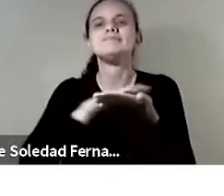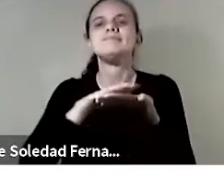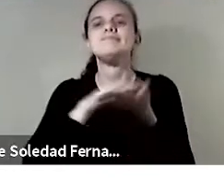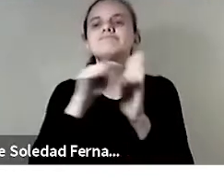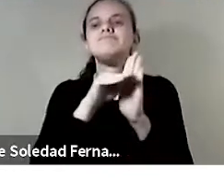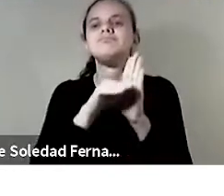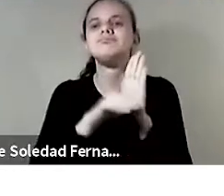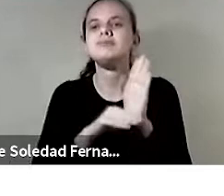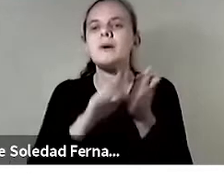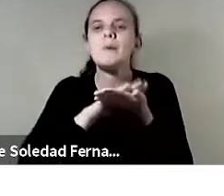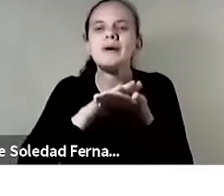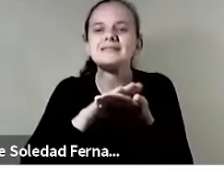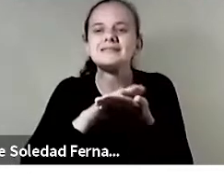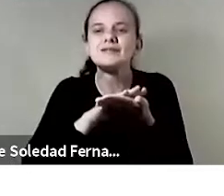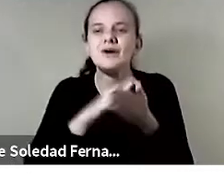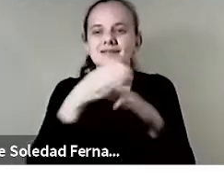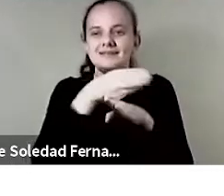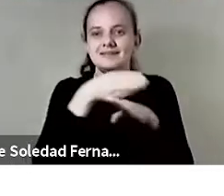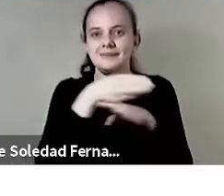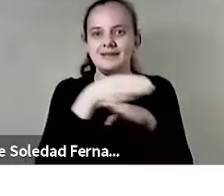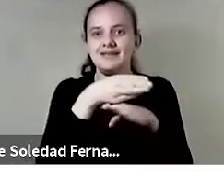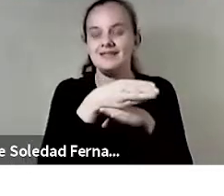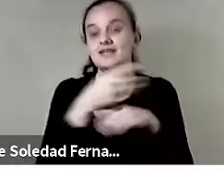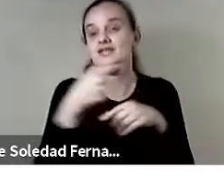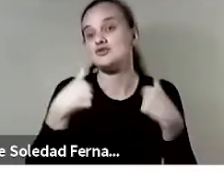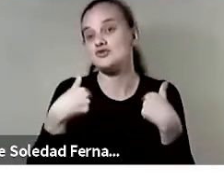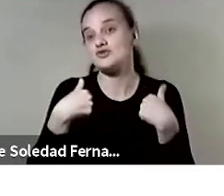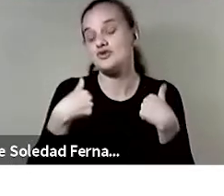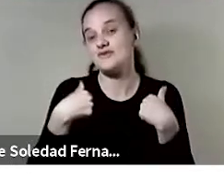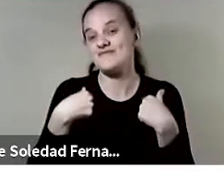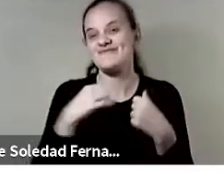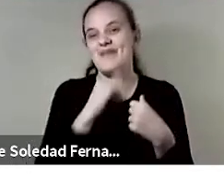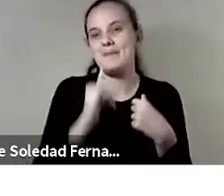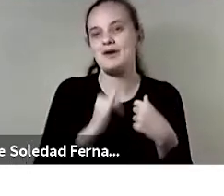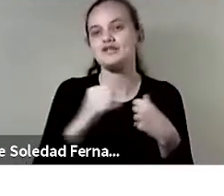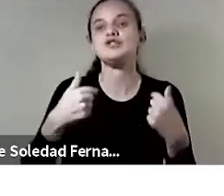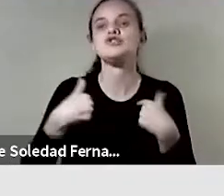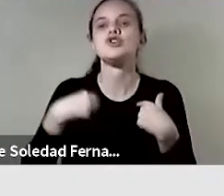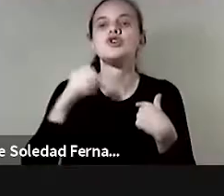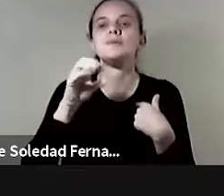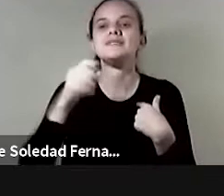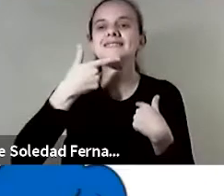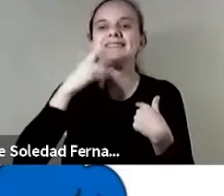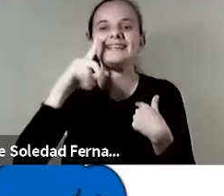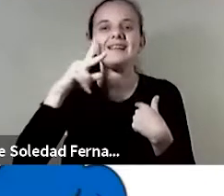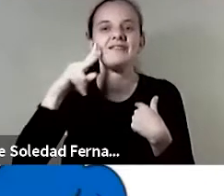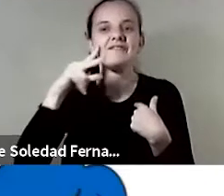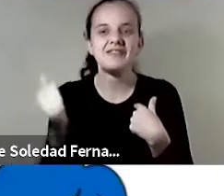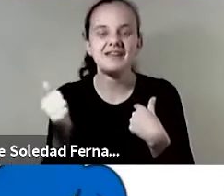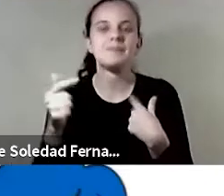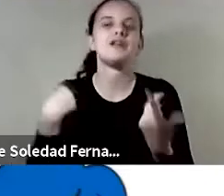estos 12 clases de accesibilidad es Principios Básicos de Accesibilidad, y va a ser de la mano de